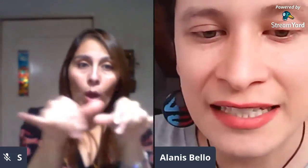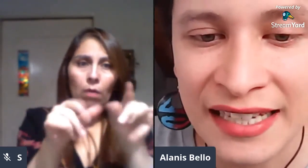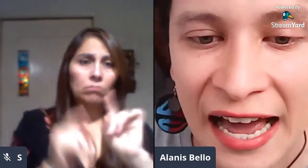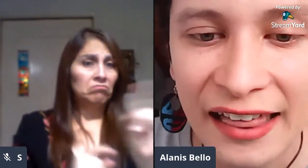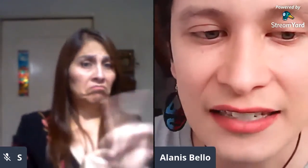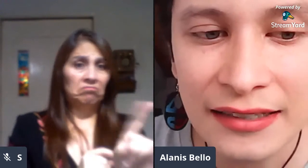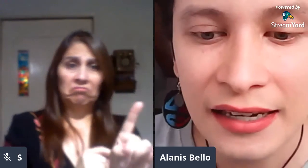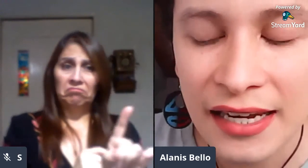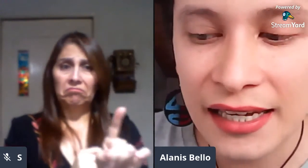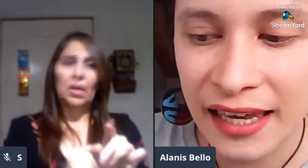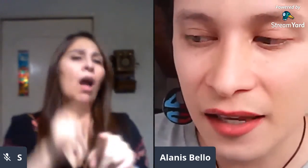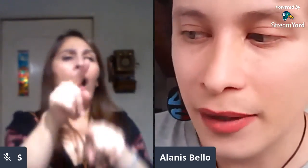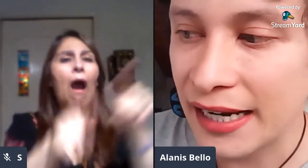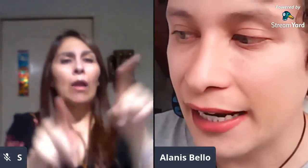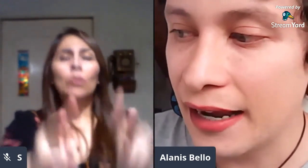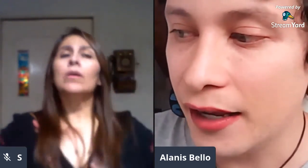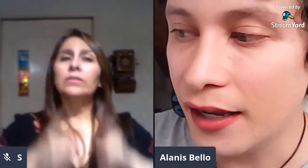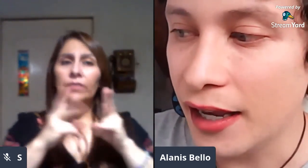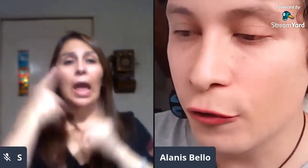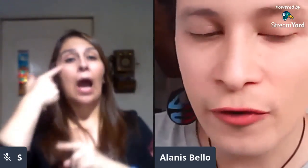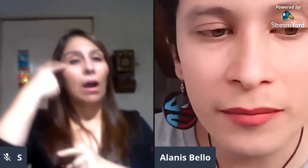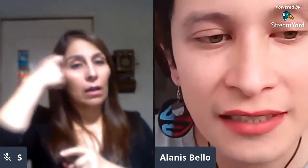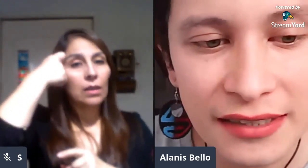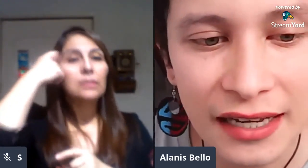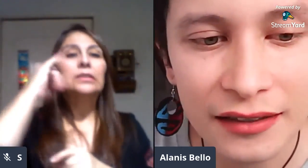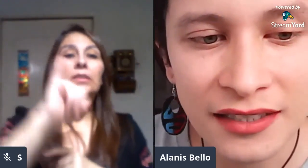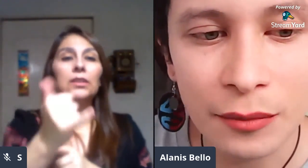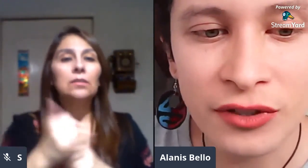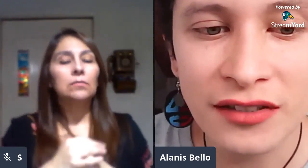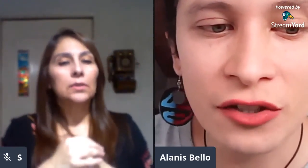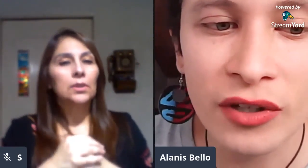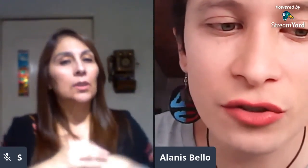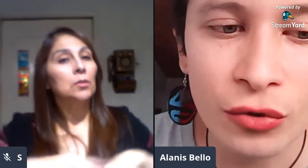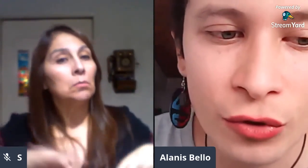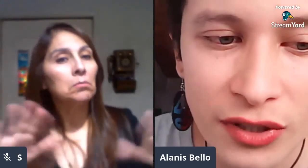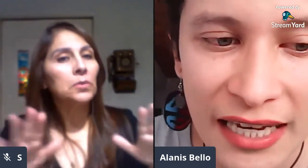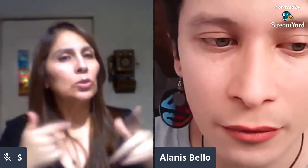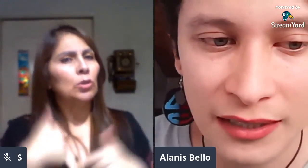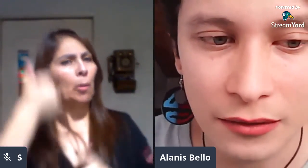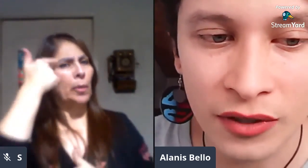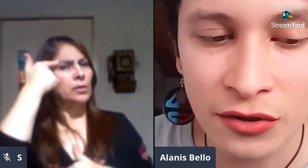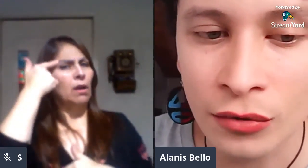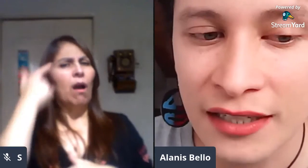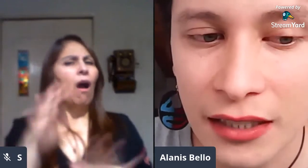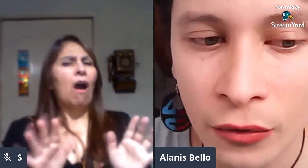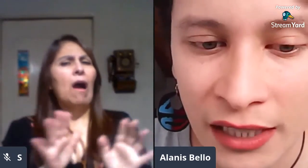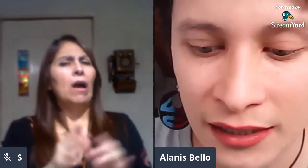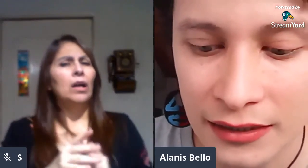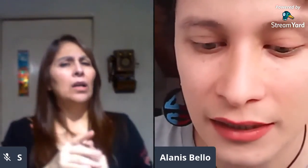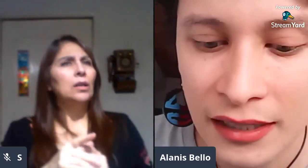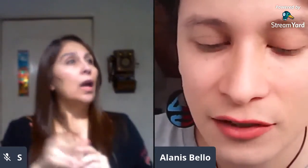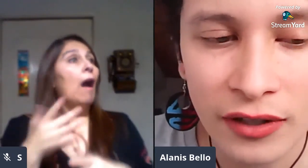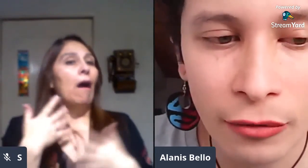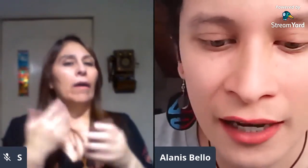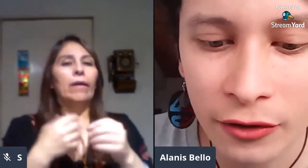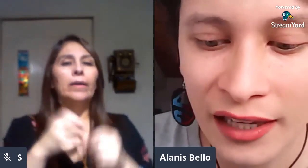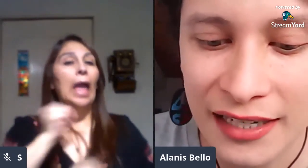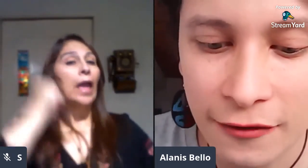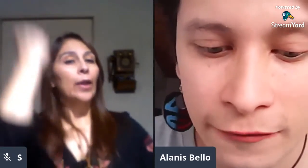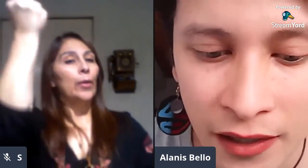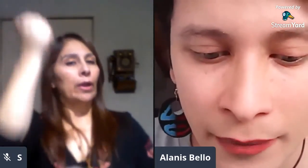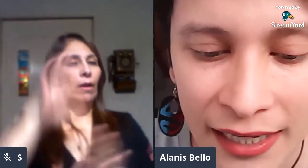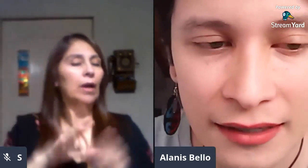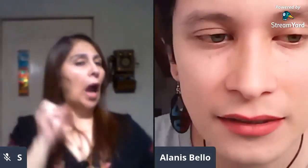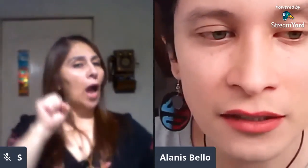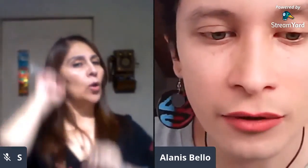siendo arriesgadas y que de manera eufemista estamos diciendo que son unos héroes o que son unas heroínas. Estoy hablando